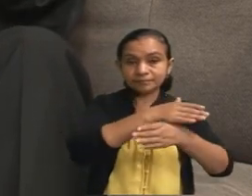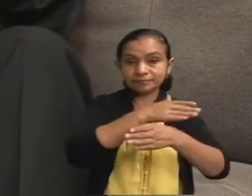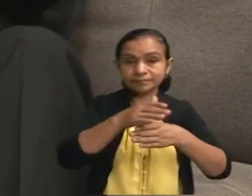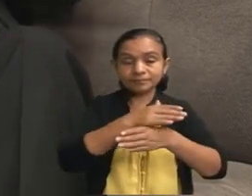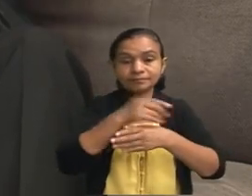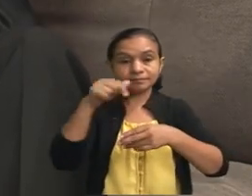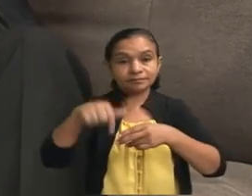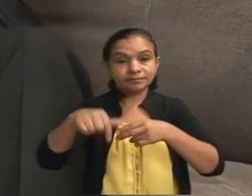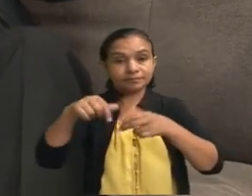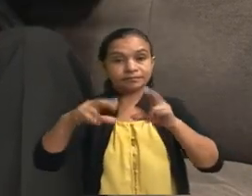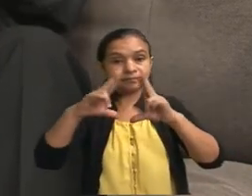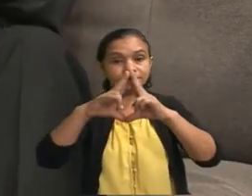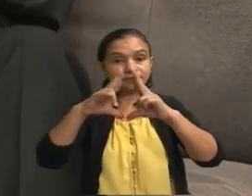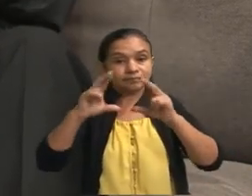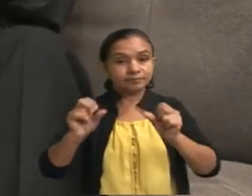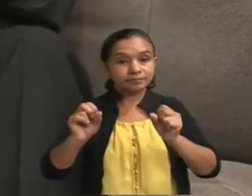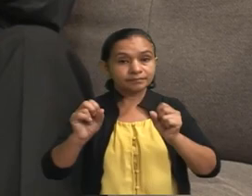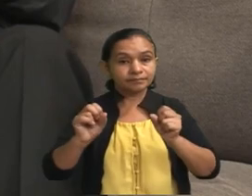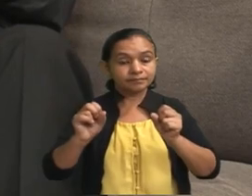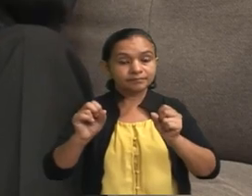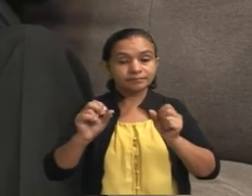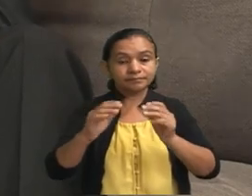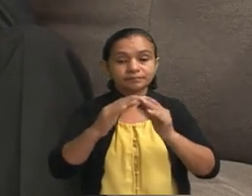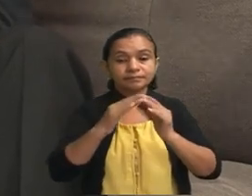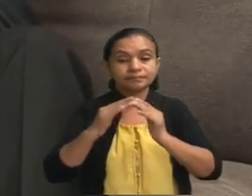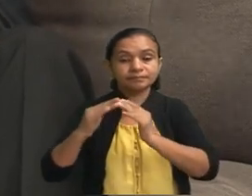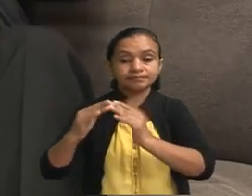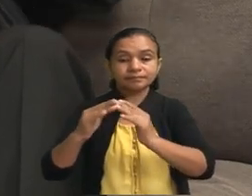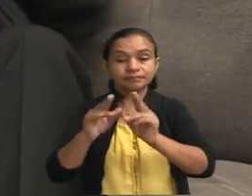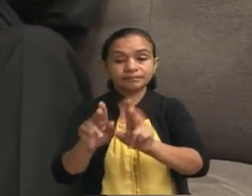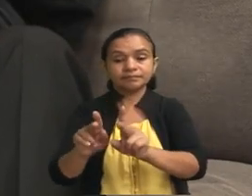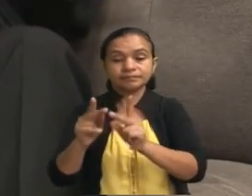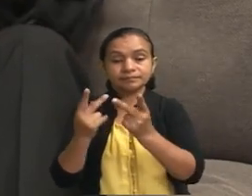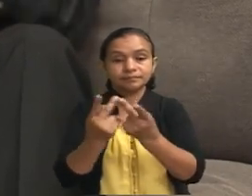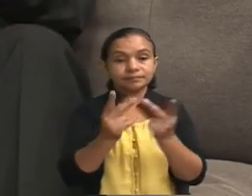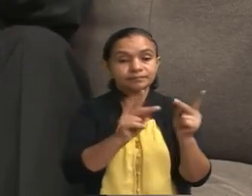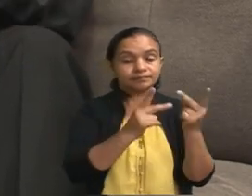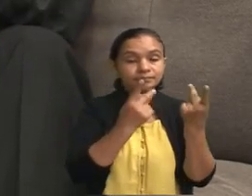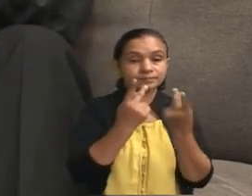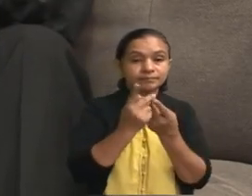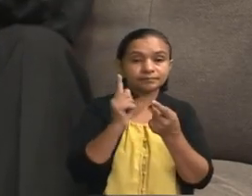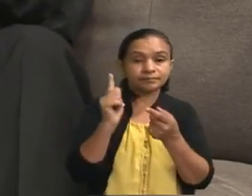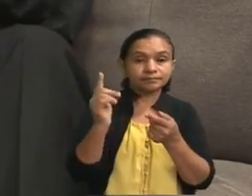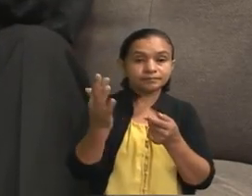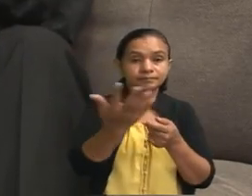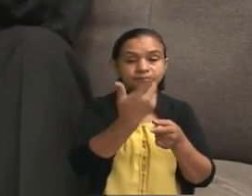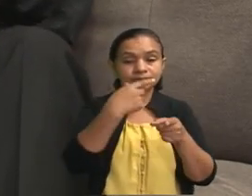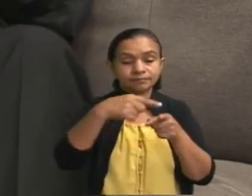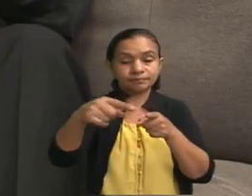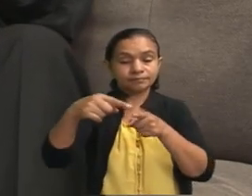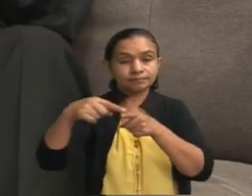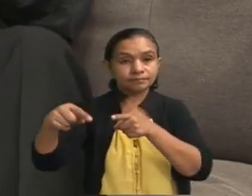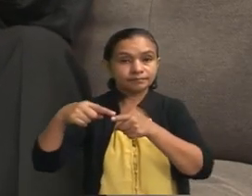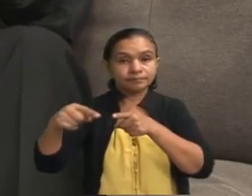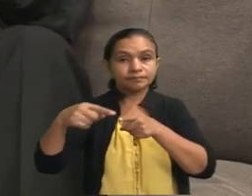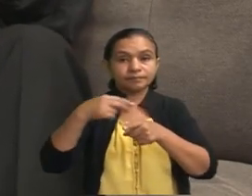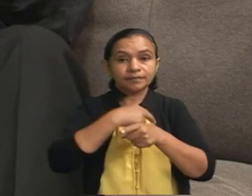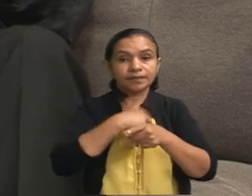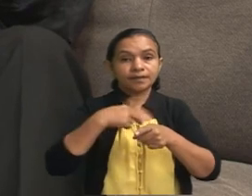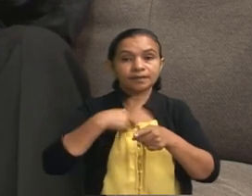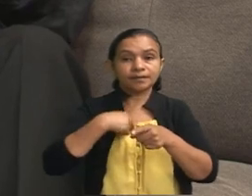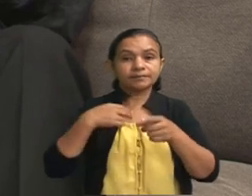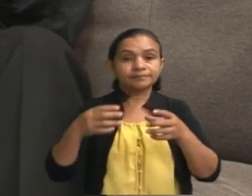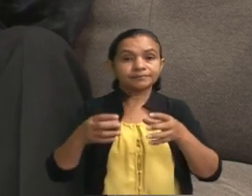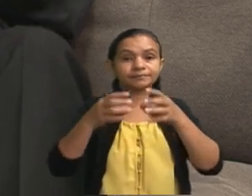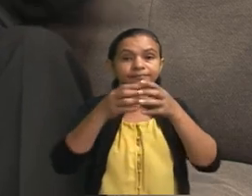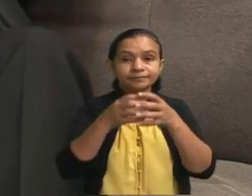nuestro sistema llega hasta la comunidad, llega, okay, digamos, a todos los municipios. Así es. Nosotros vamos a incorporar